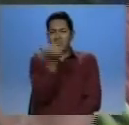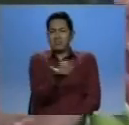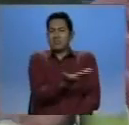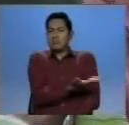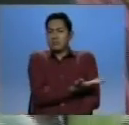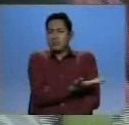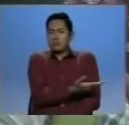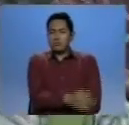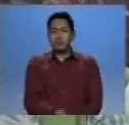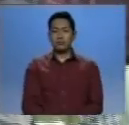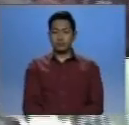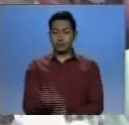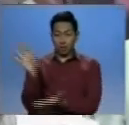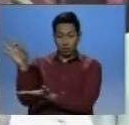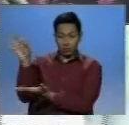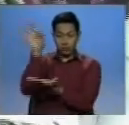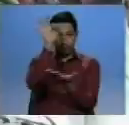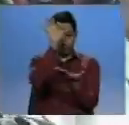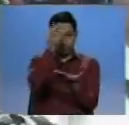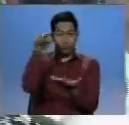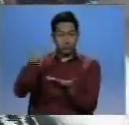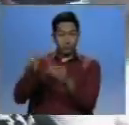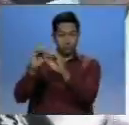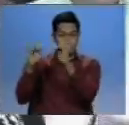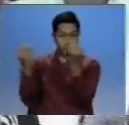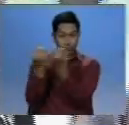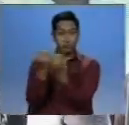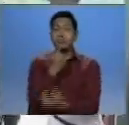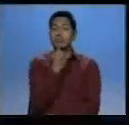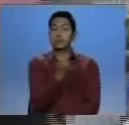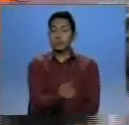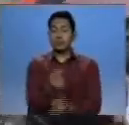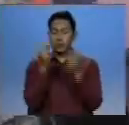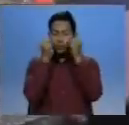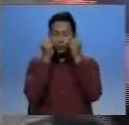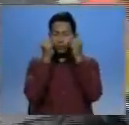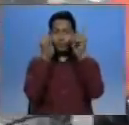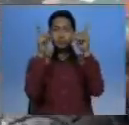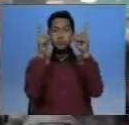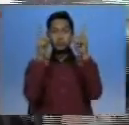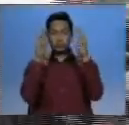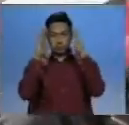Los representantes de las organizaciones concluyeron indicando que se mantendrán atentos y no